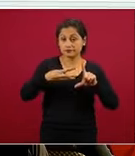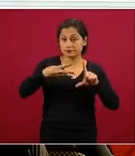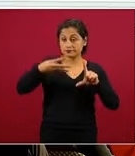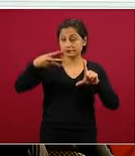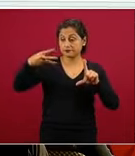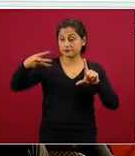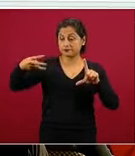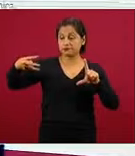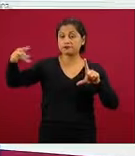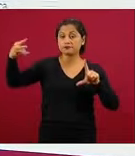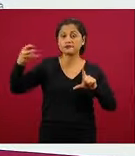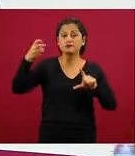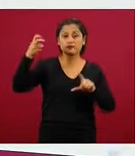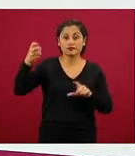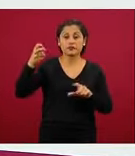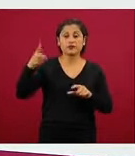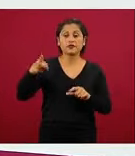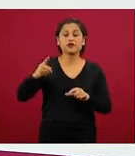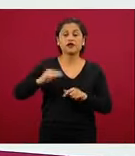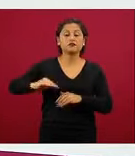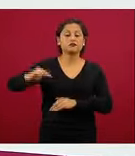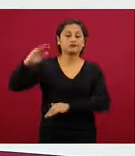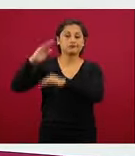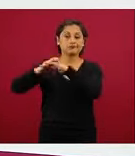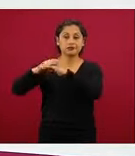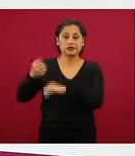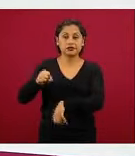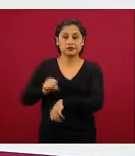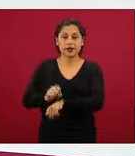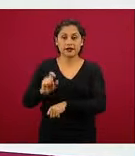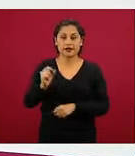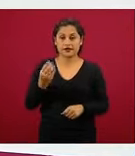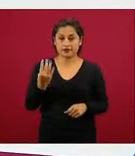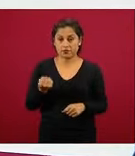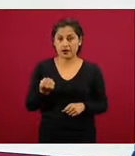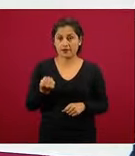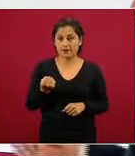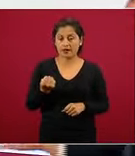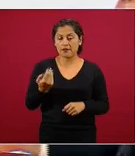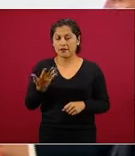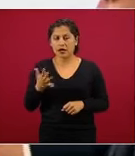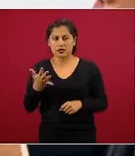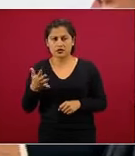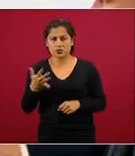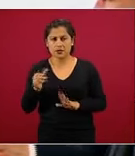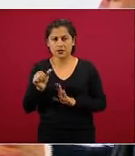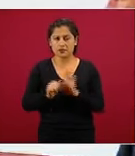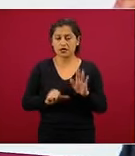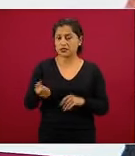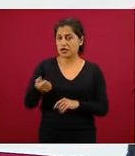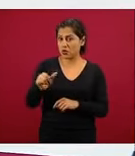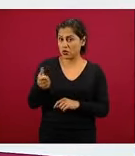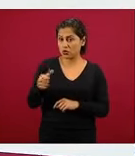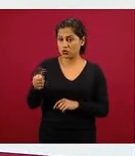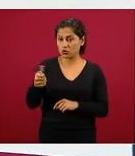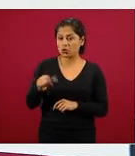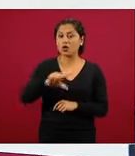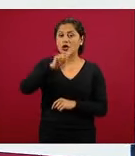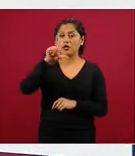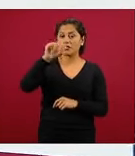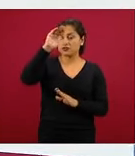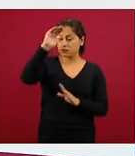subió y llegó a este máximo en la semana 29, esto fue a mitad del mes de agosto, y después